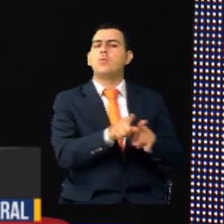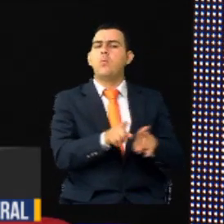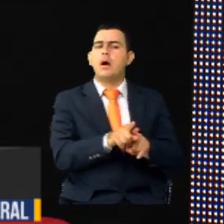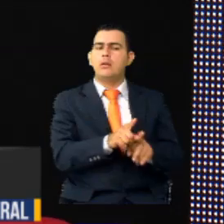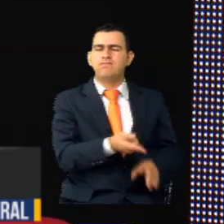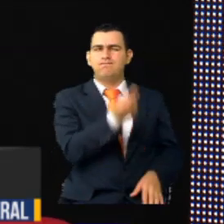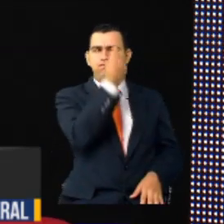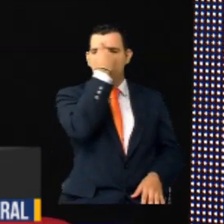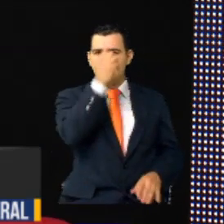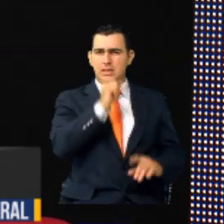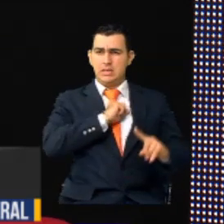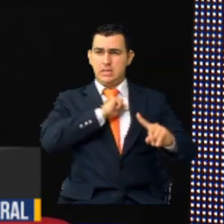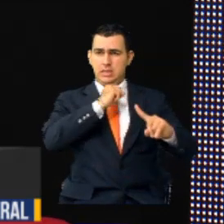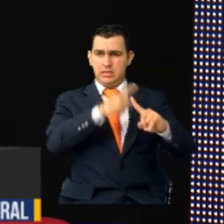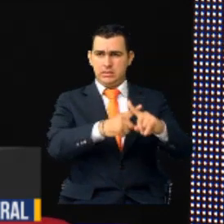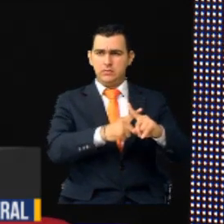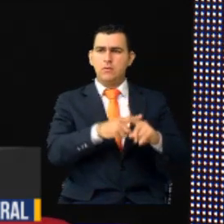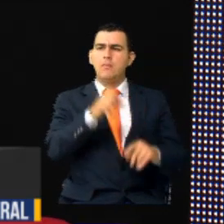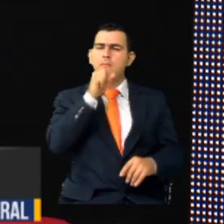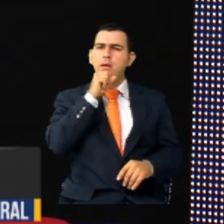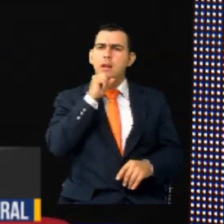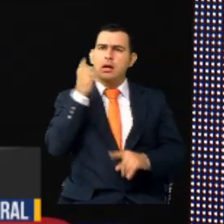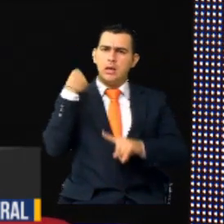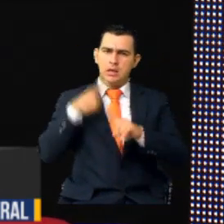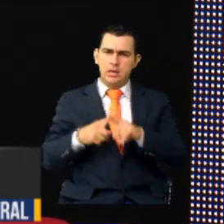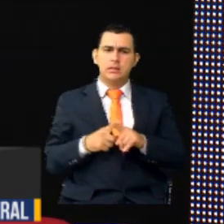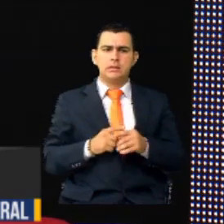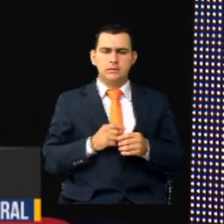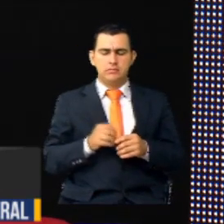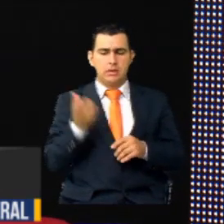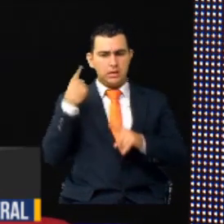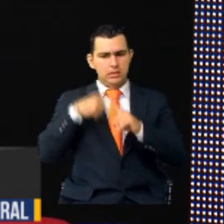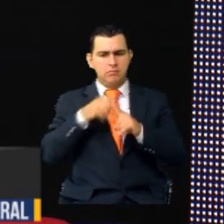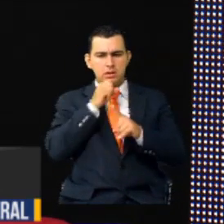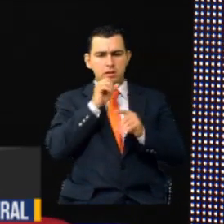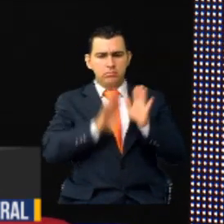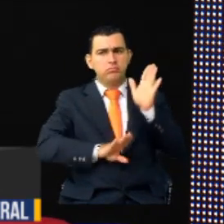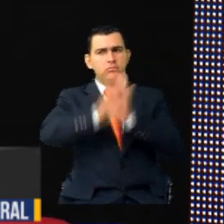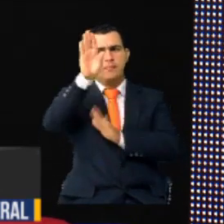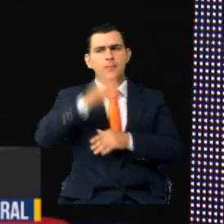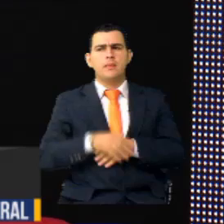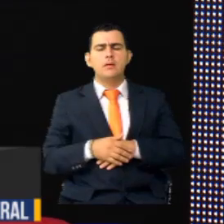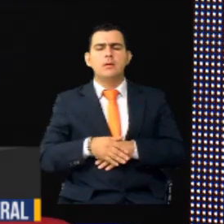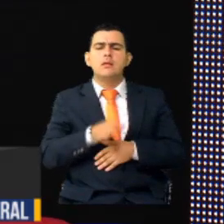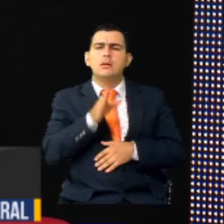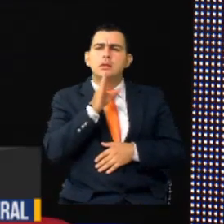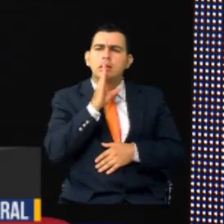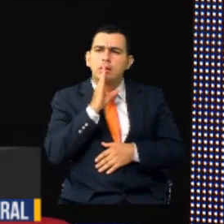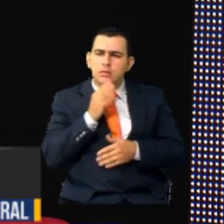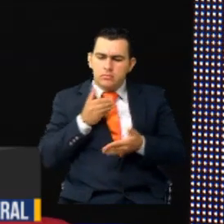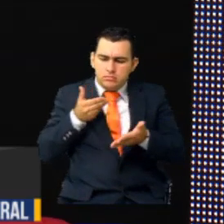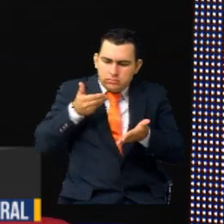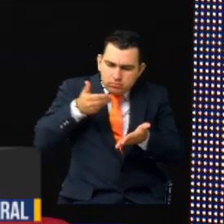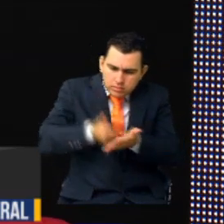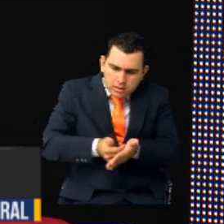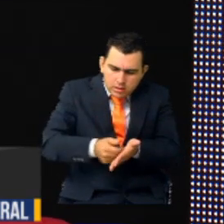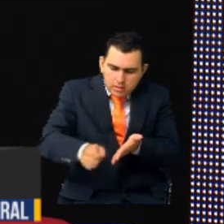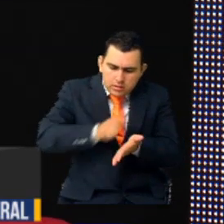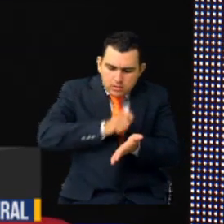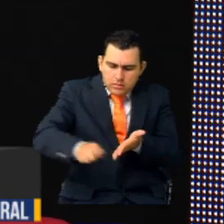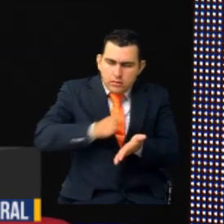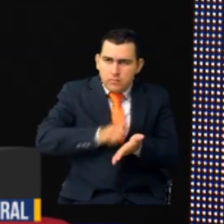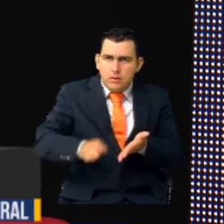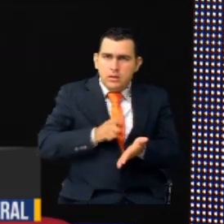al éxito en Barranca de esos proyectos de autoconstrucción, van a estar escrituradas en cabeza de